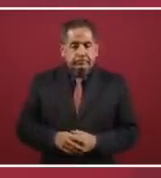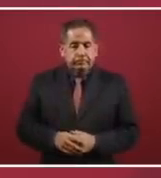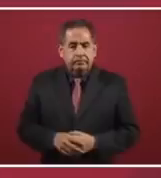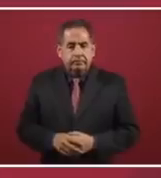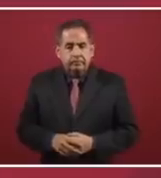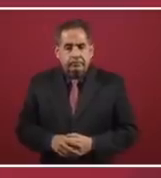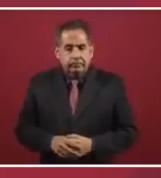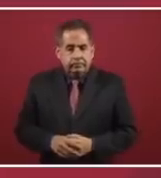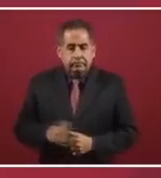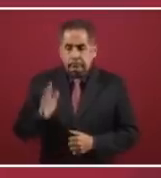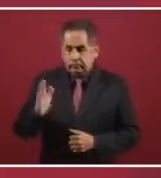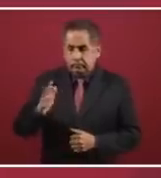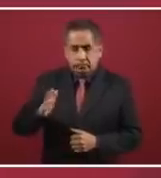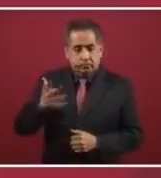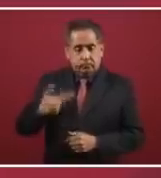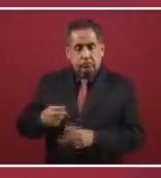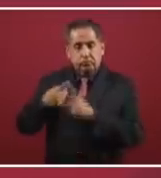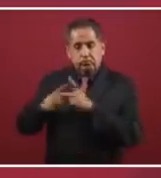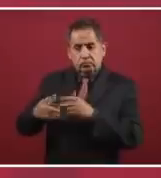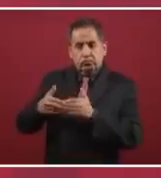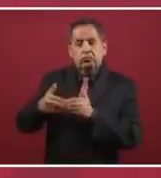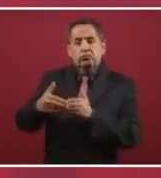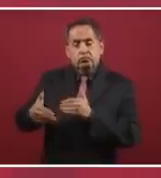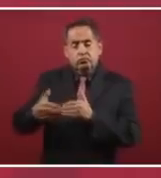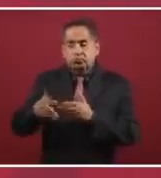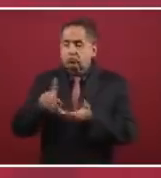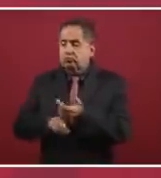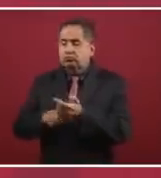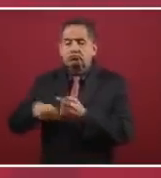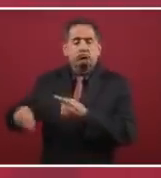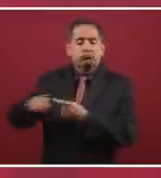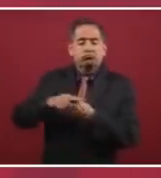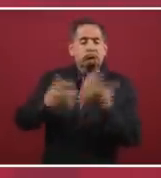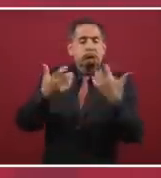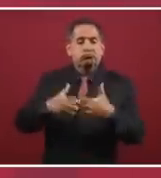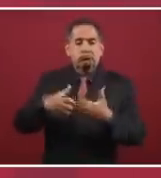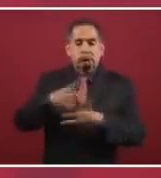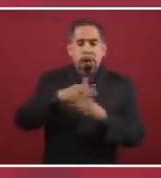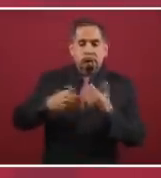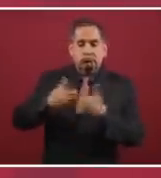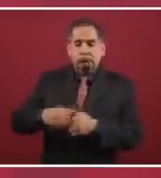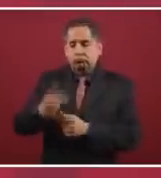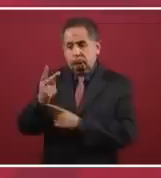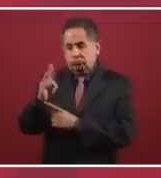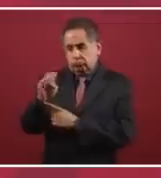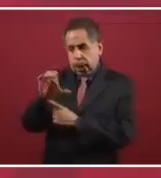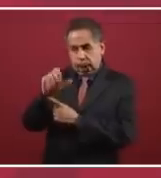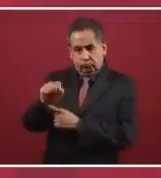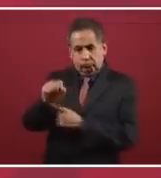decía, se inició la construcción de la refinería de Dos Bocas